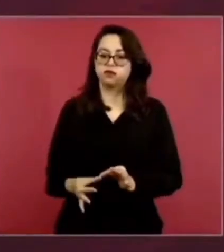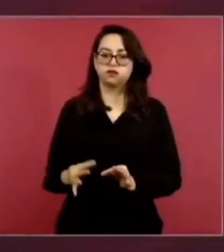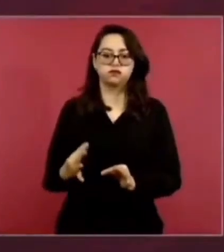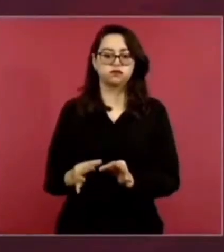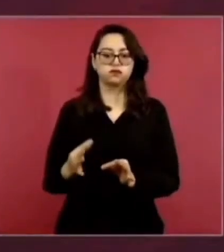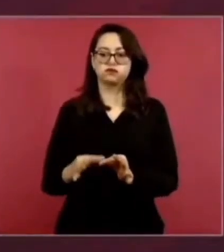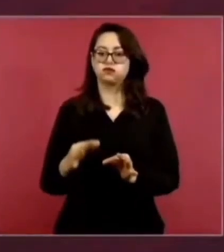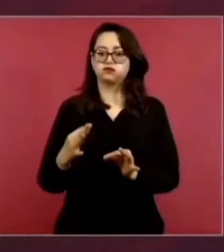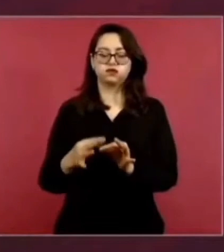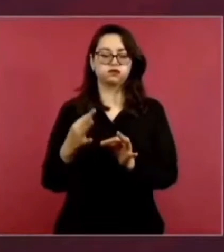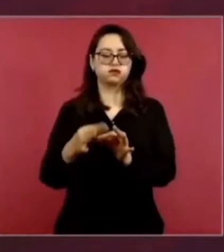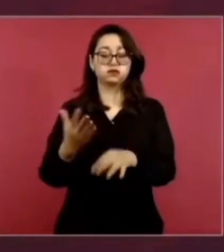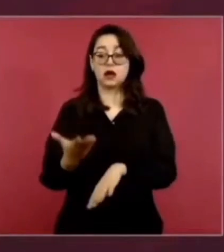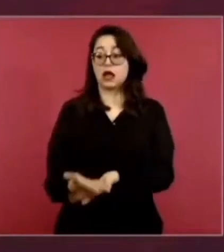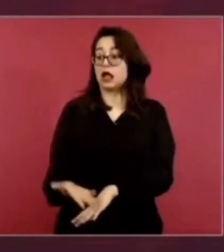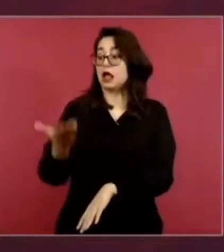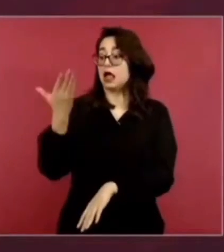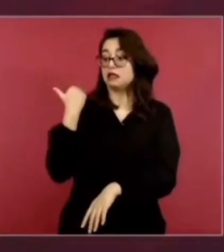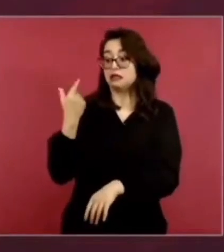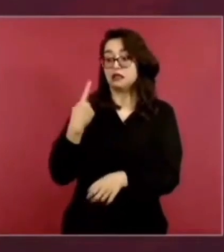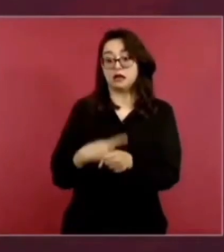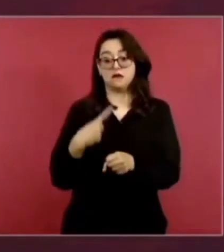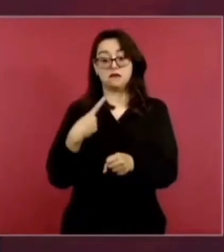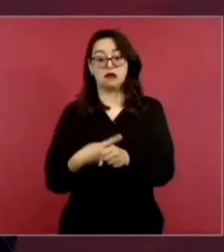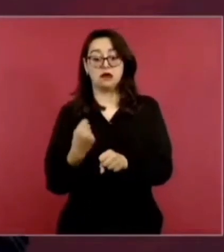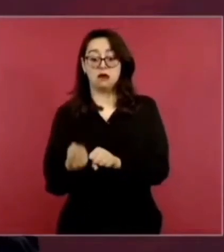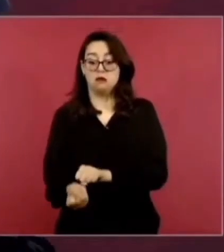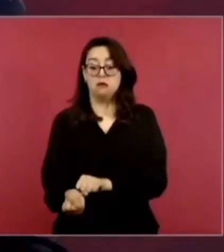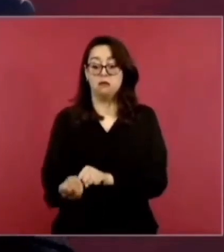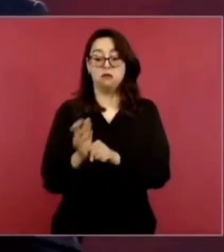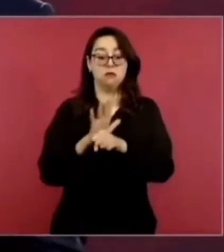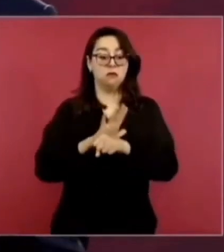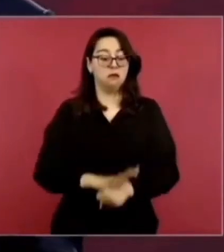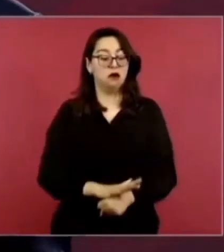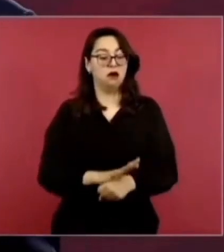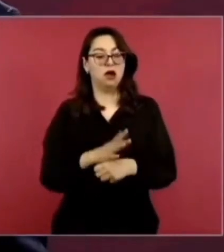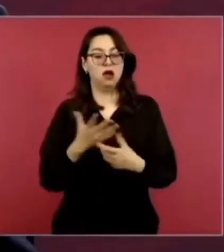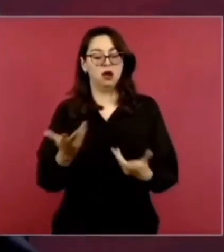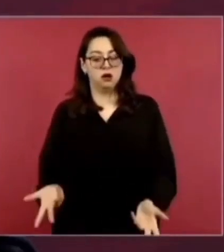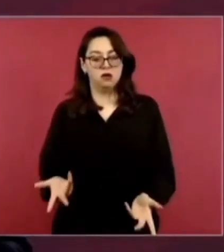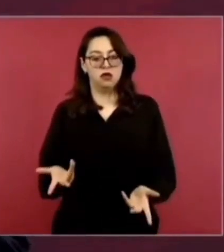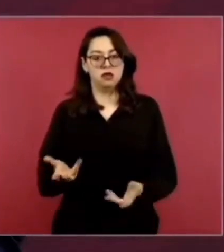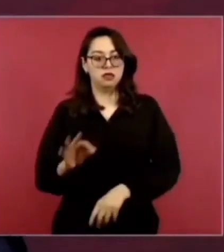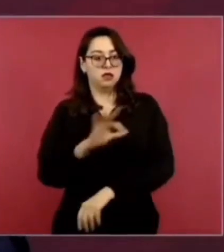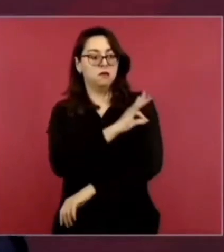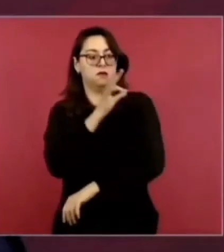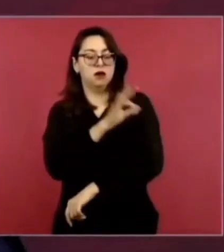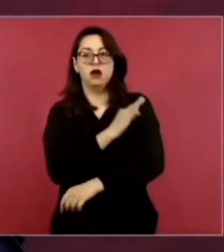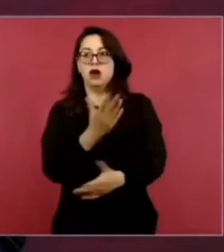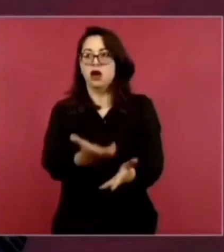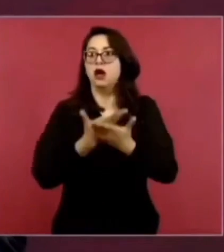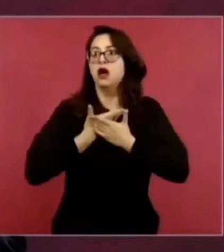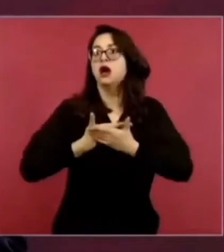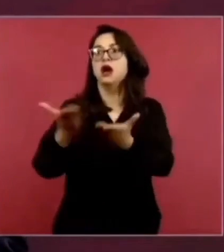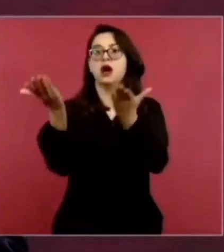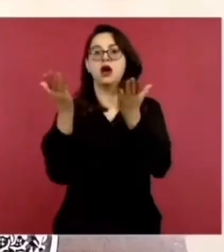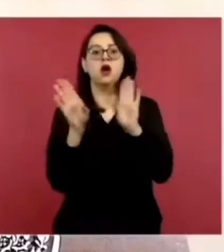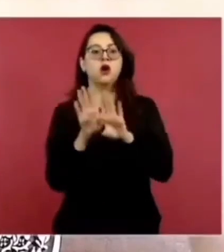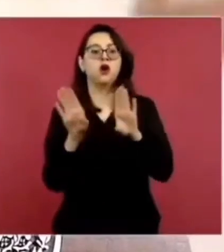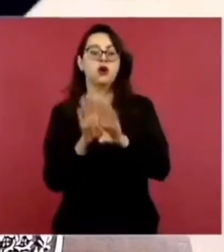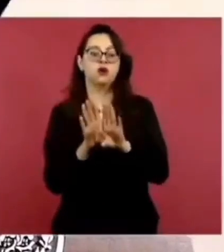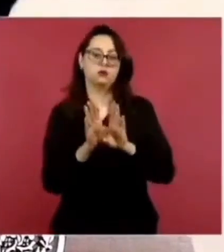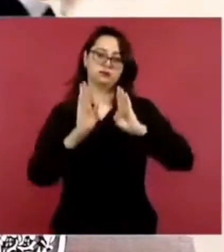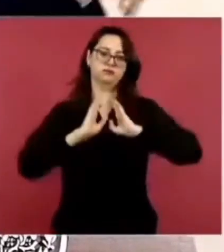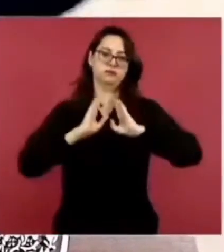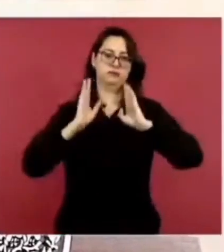ayudó junto con Marina a distribuir 200 millones de dosis de vacunas por